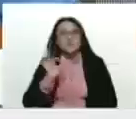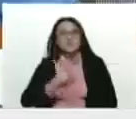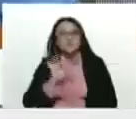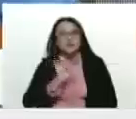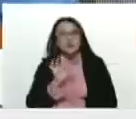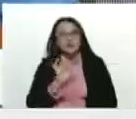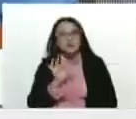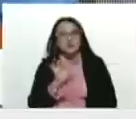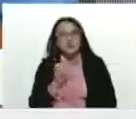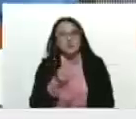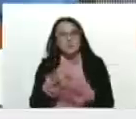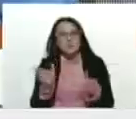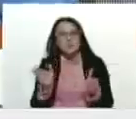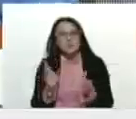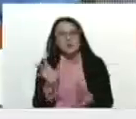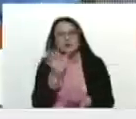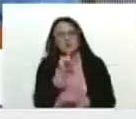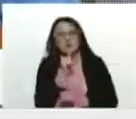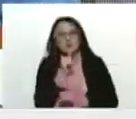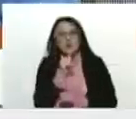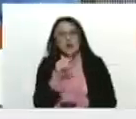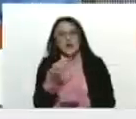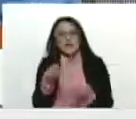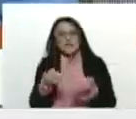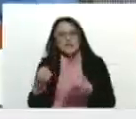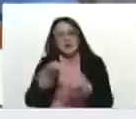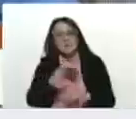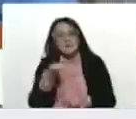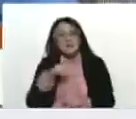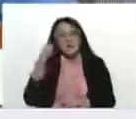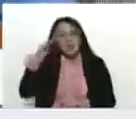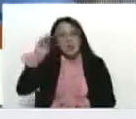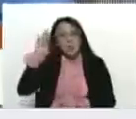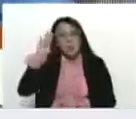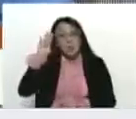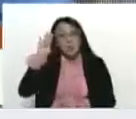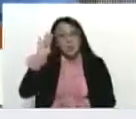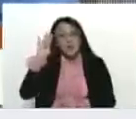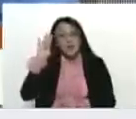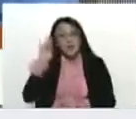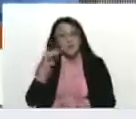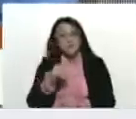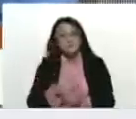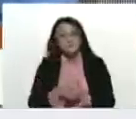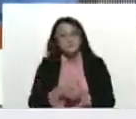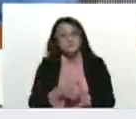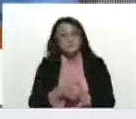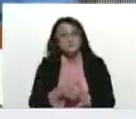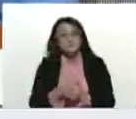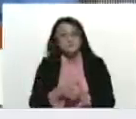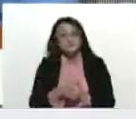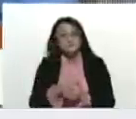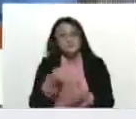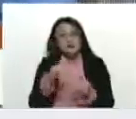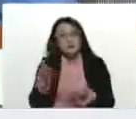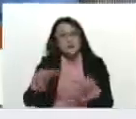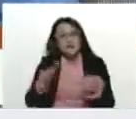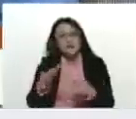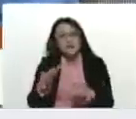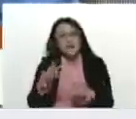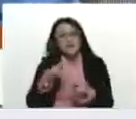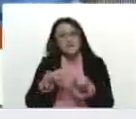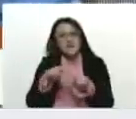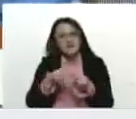pública no es no existe prácticamente tierra privada Cuba que por indicadores de mortalidad infantil de